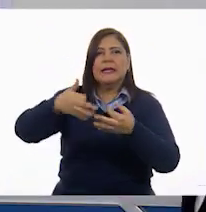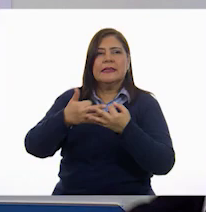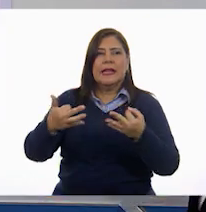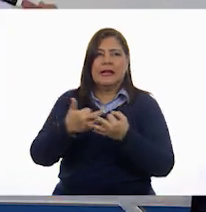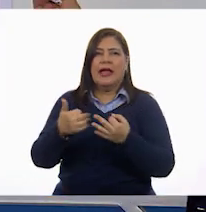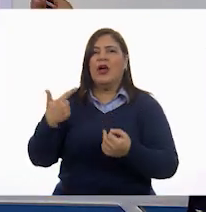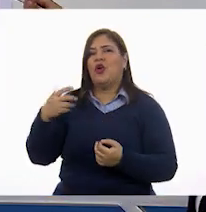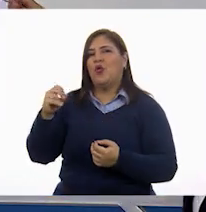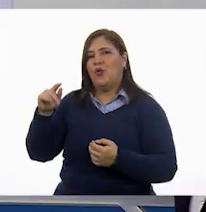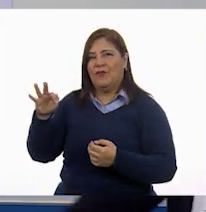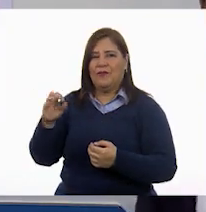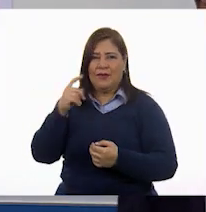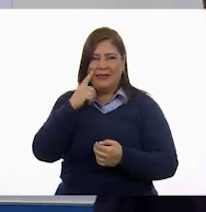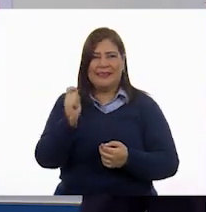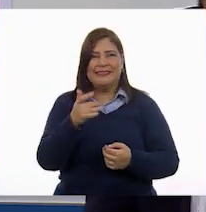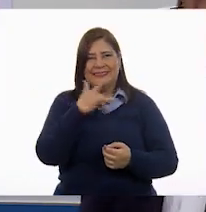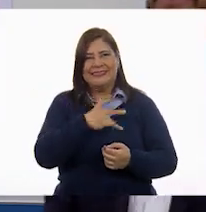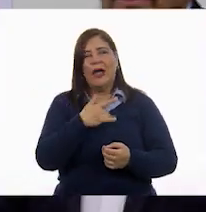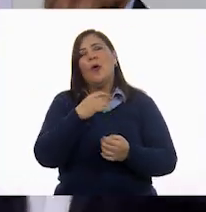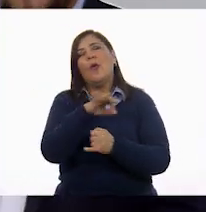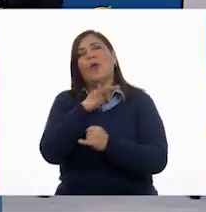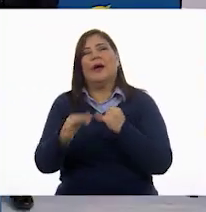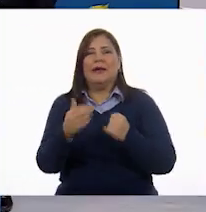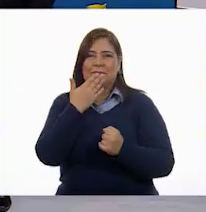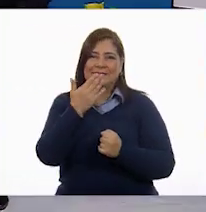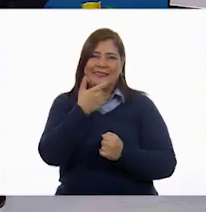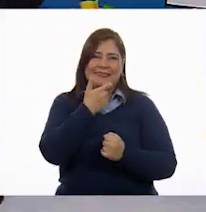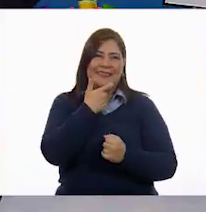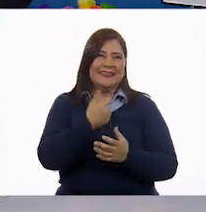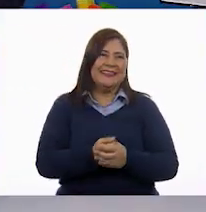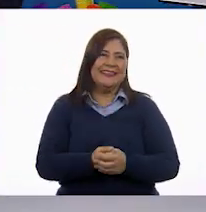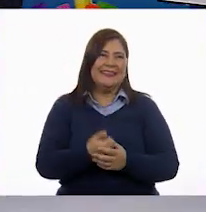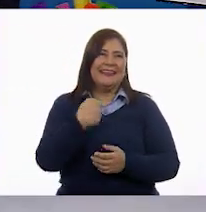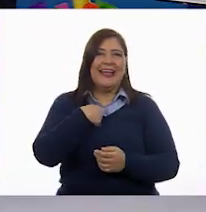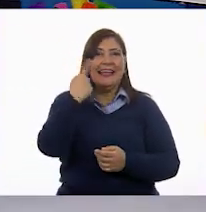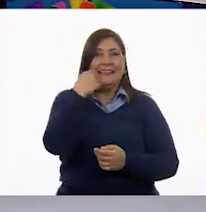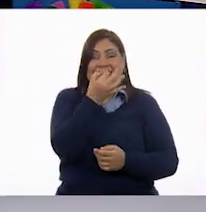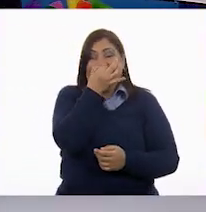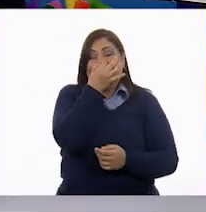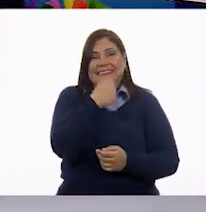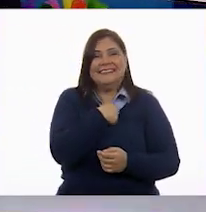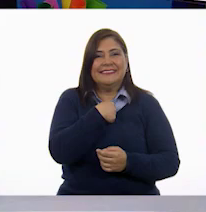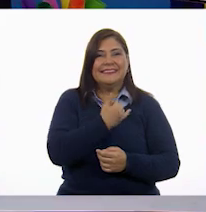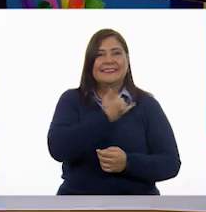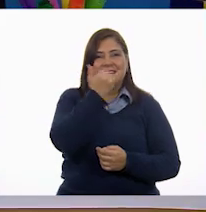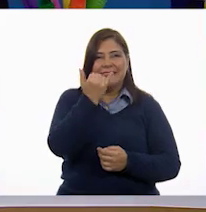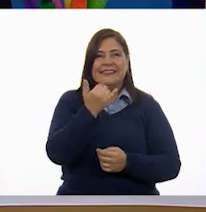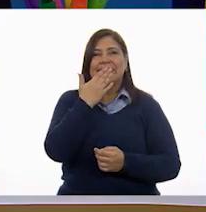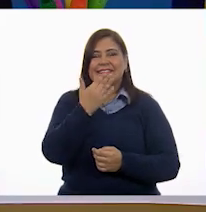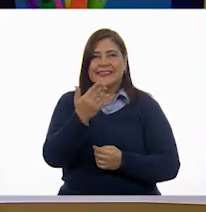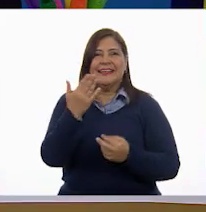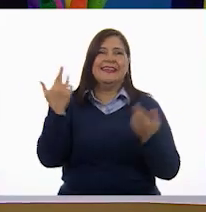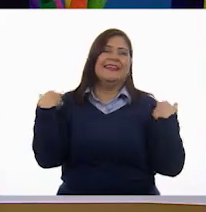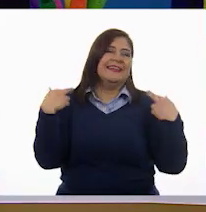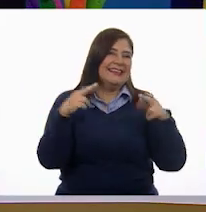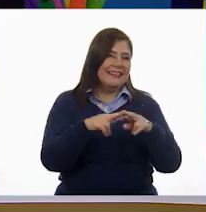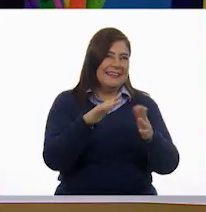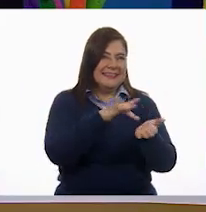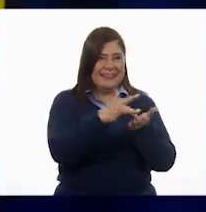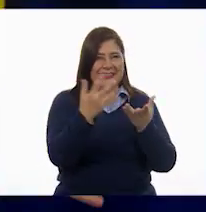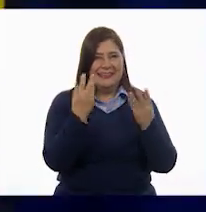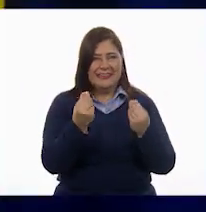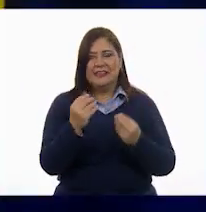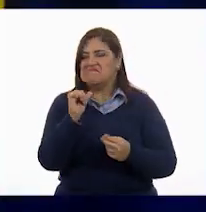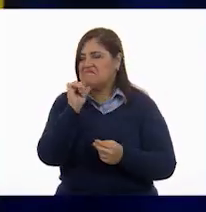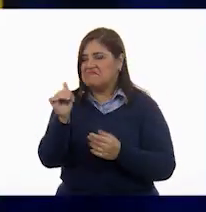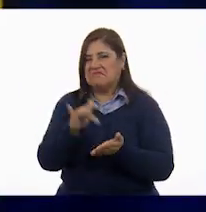Golfo. Sí, además era el último, ¿eh? Era el único que nos quedaba. Así de equivocado estuve. Casi. Maestro, muchísimas gracias. Nada